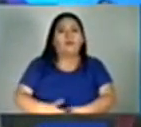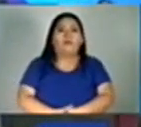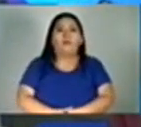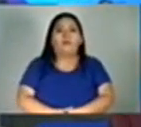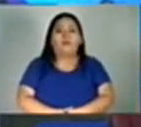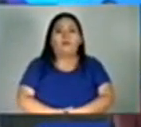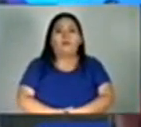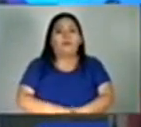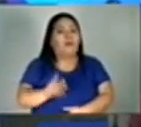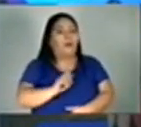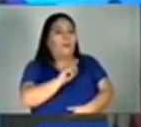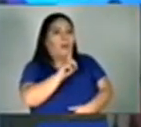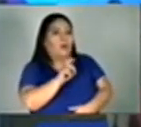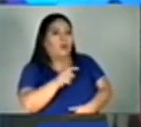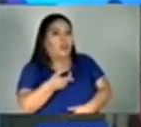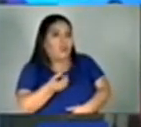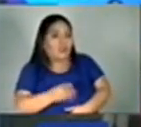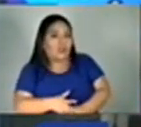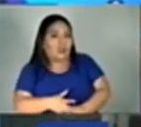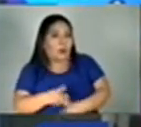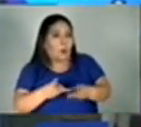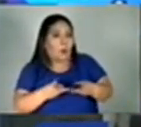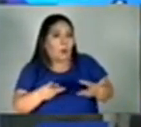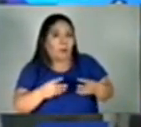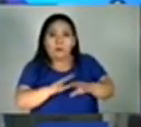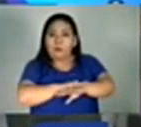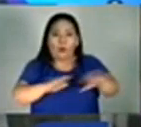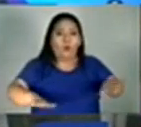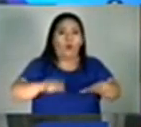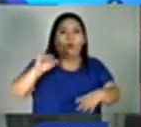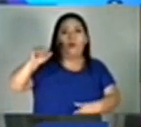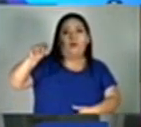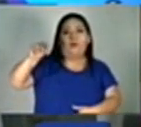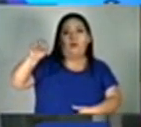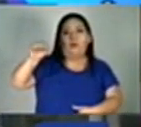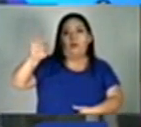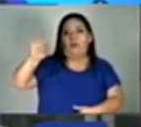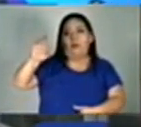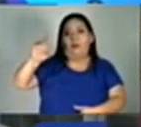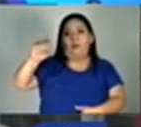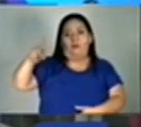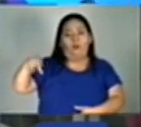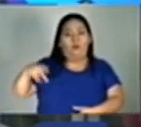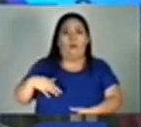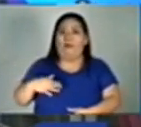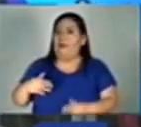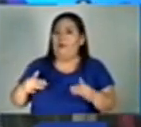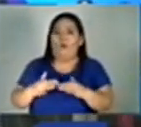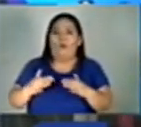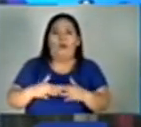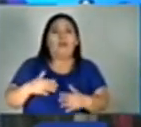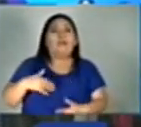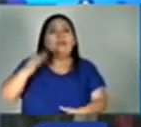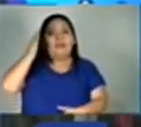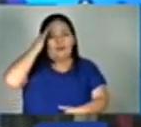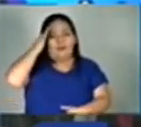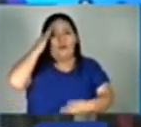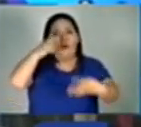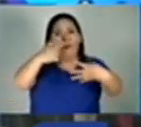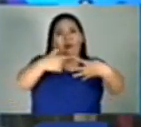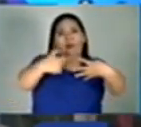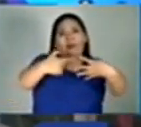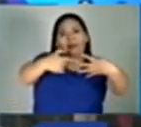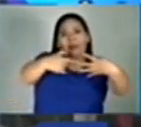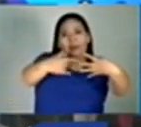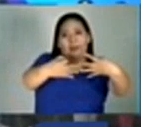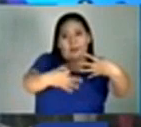Como decía el presidente, esa forma va a desaparecer, siempre va a seguir en funcionamiento. Igual, como no sabemos, conocemos la ley